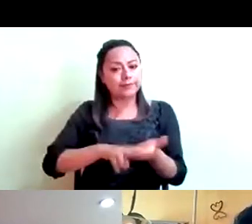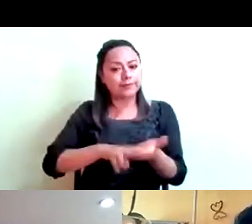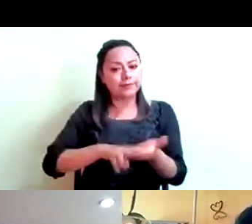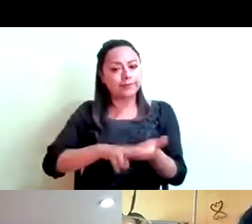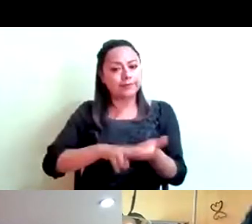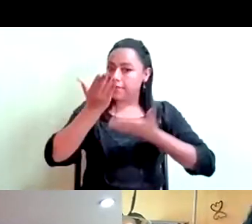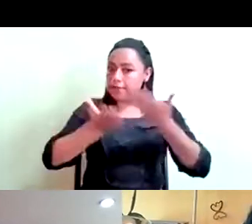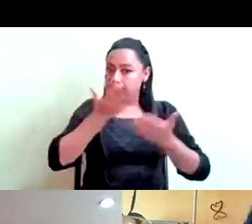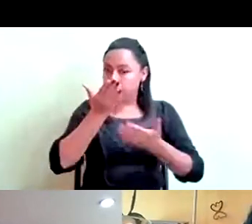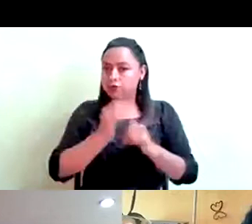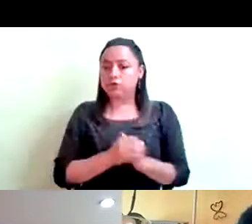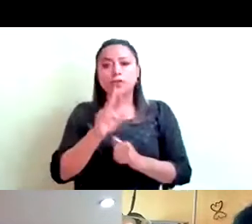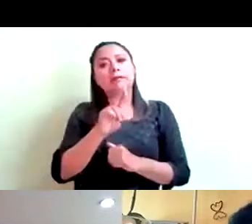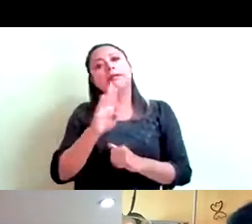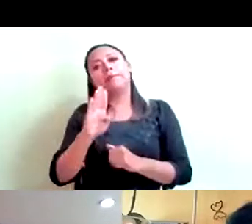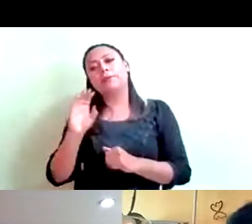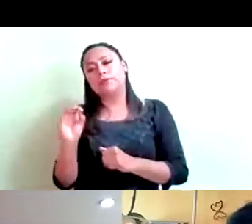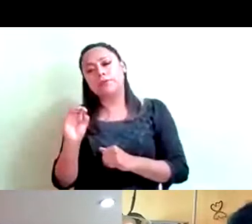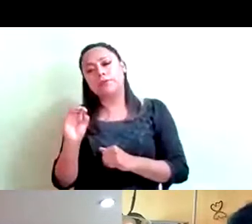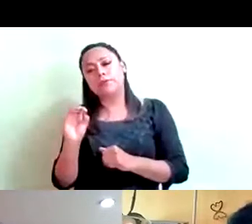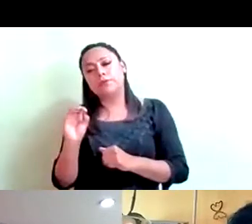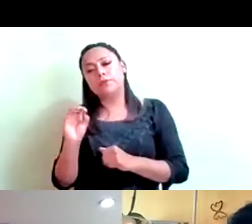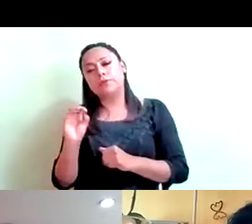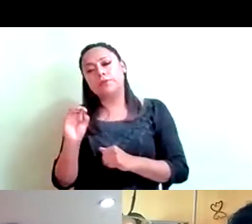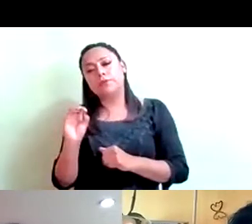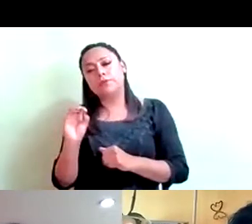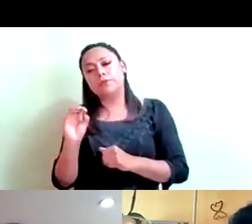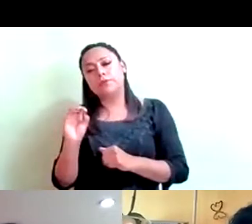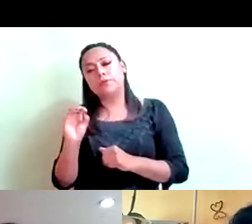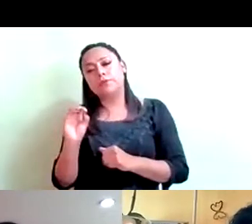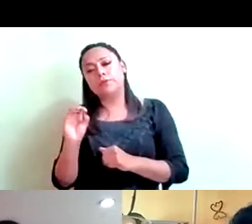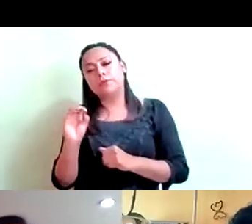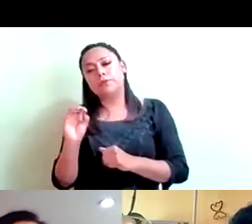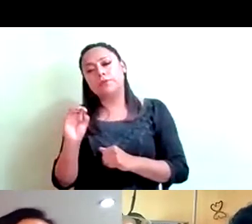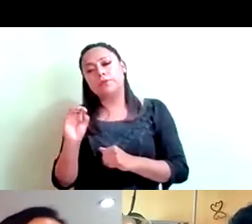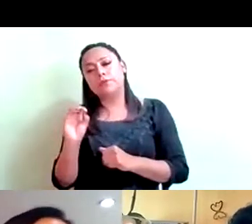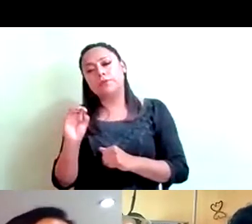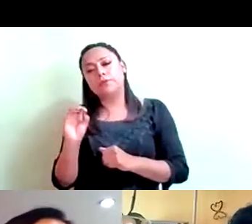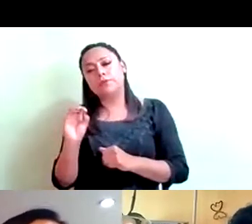RBOE, y que derivado de dicha verificación se retire